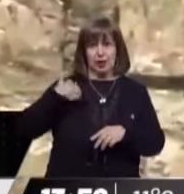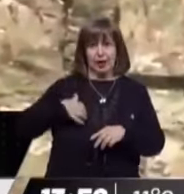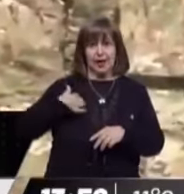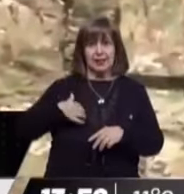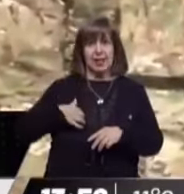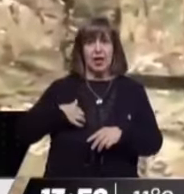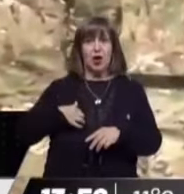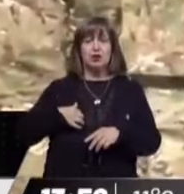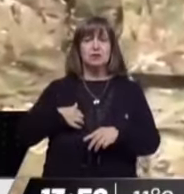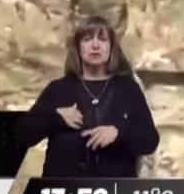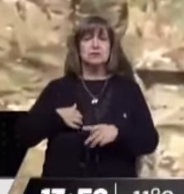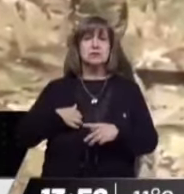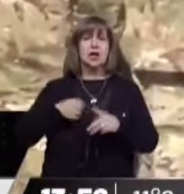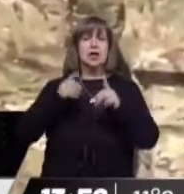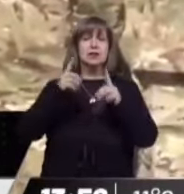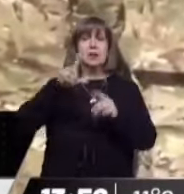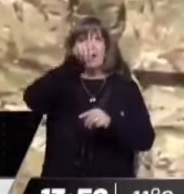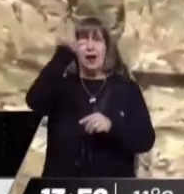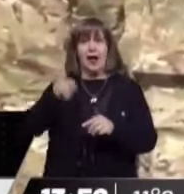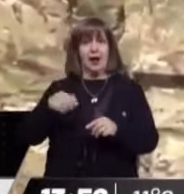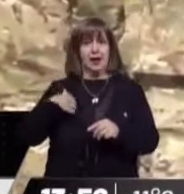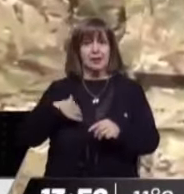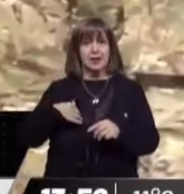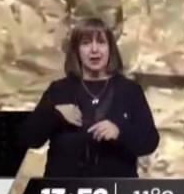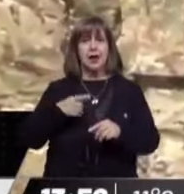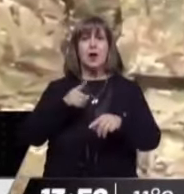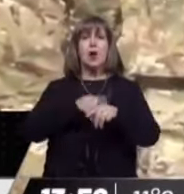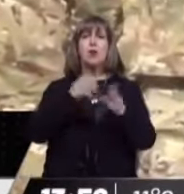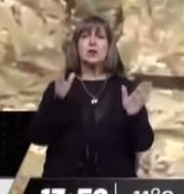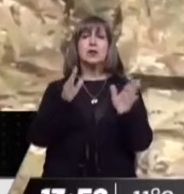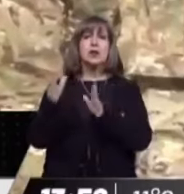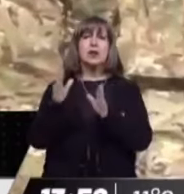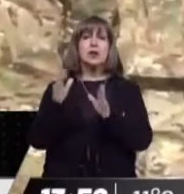también vive la República Argentina.